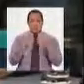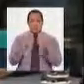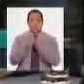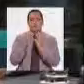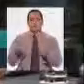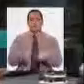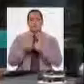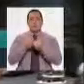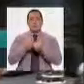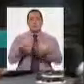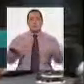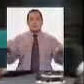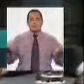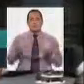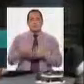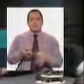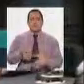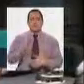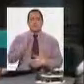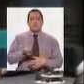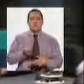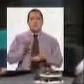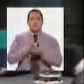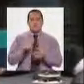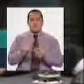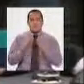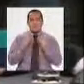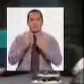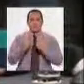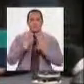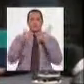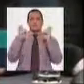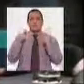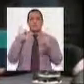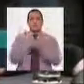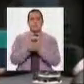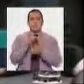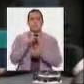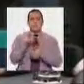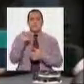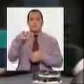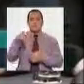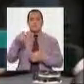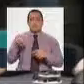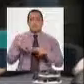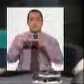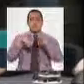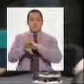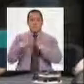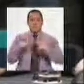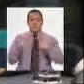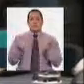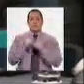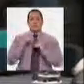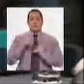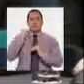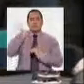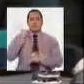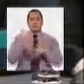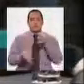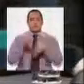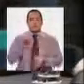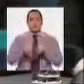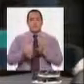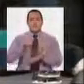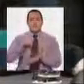una reunión con todo el tribunal que estaba viendo el caso Chavín de Huántar en la Corte Superior de Justicia de Lima.